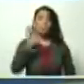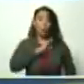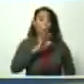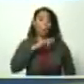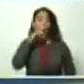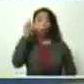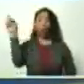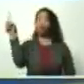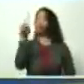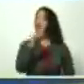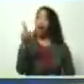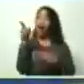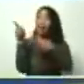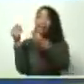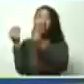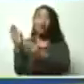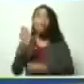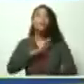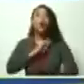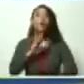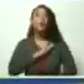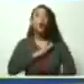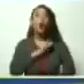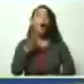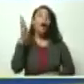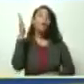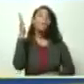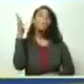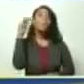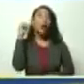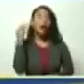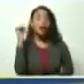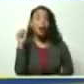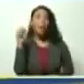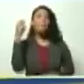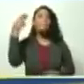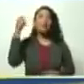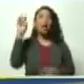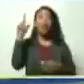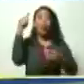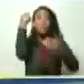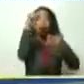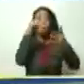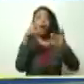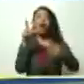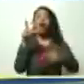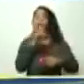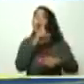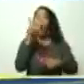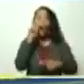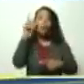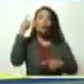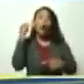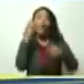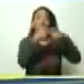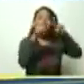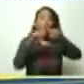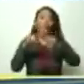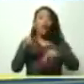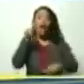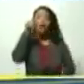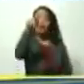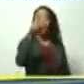ese dinero le pertenece a María a Pedro a José a Carmen a Josefina a ti